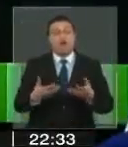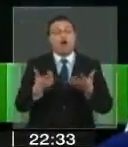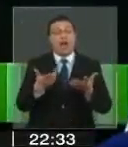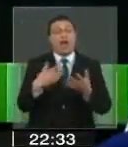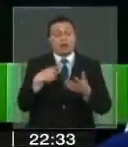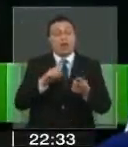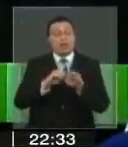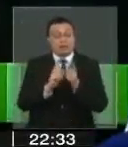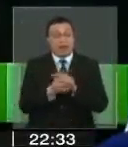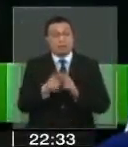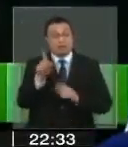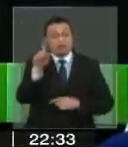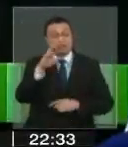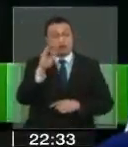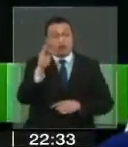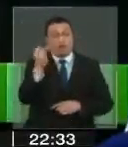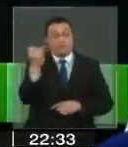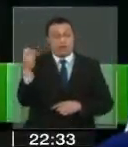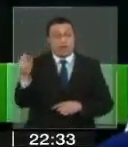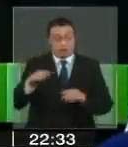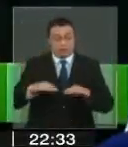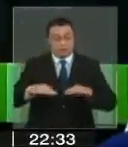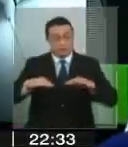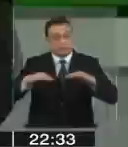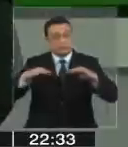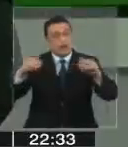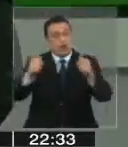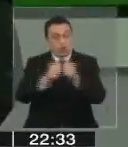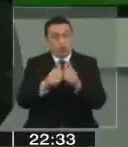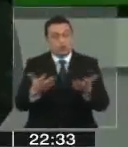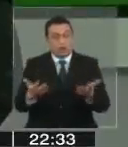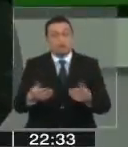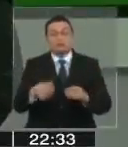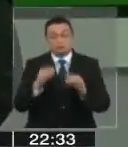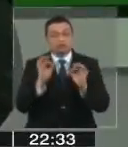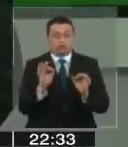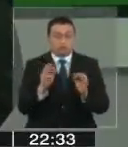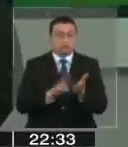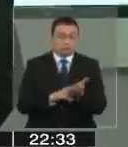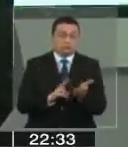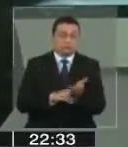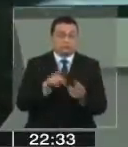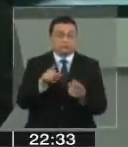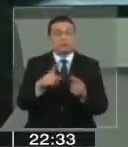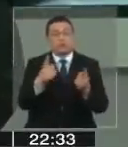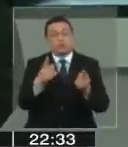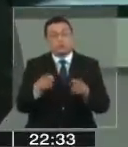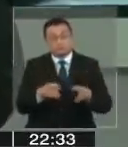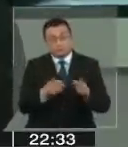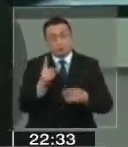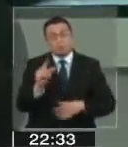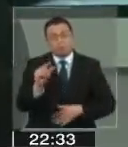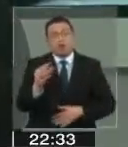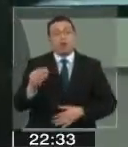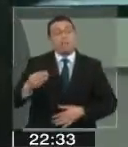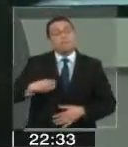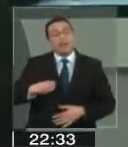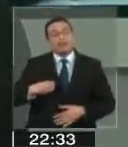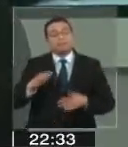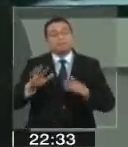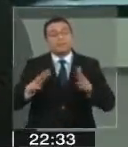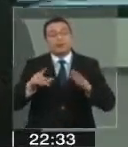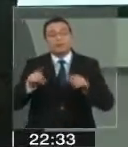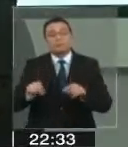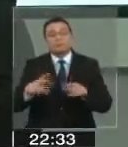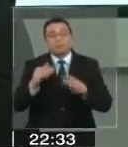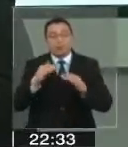cambio en Sofía, también van creciendo juntas en esto. Exacto. Por un lado, tenemos un poquito de pena porque a lo mejor está